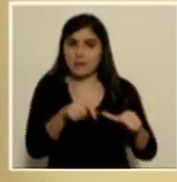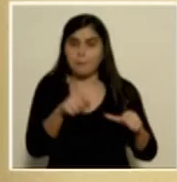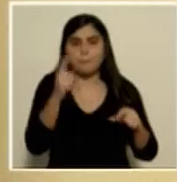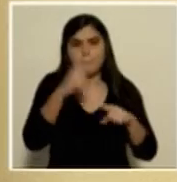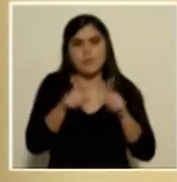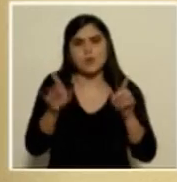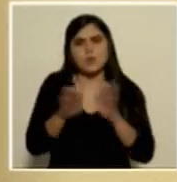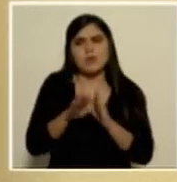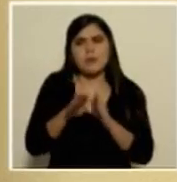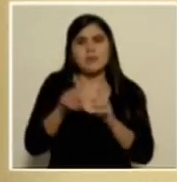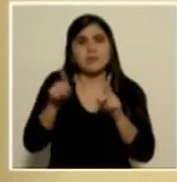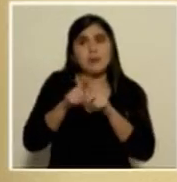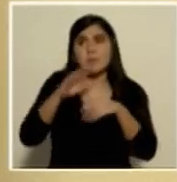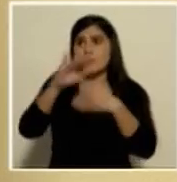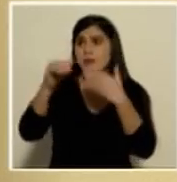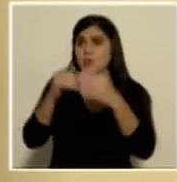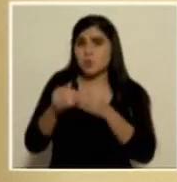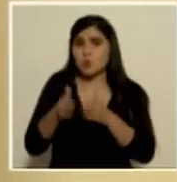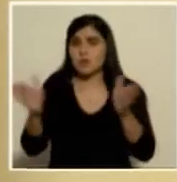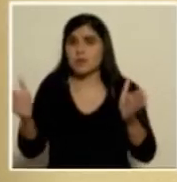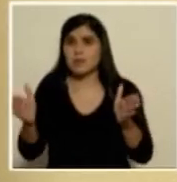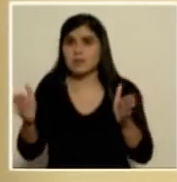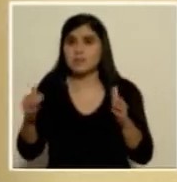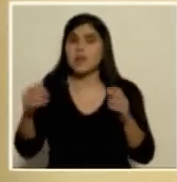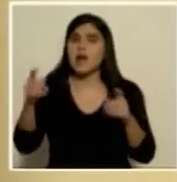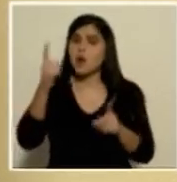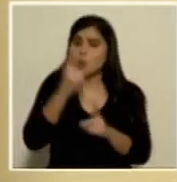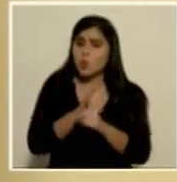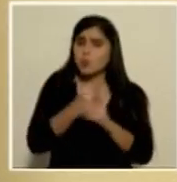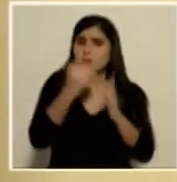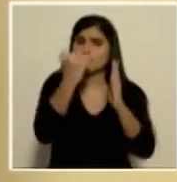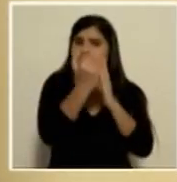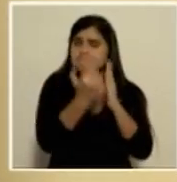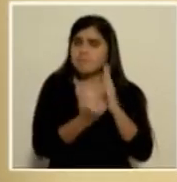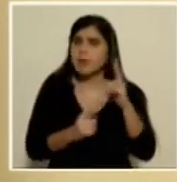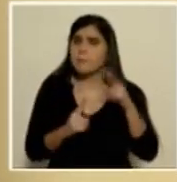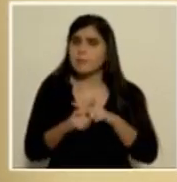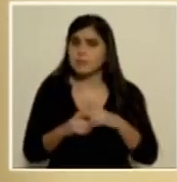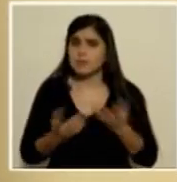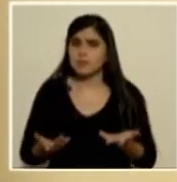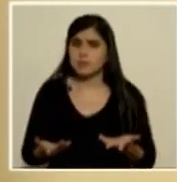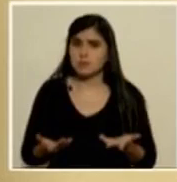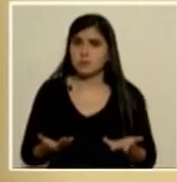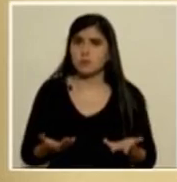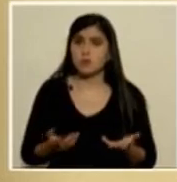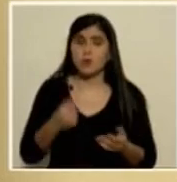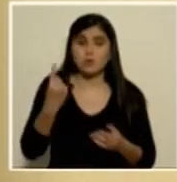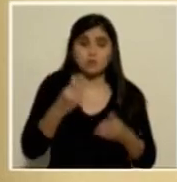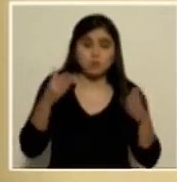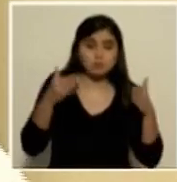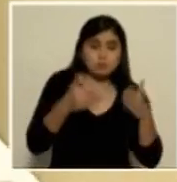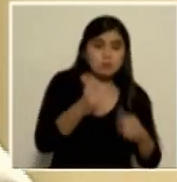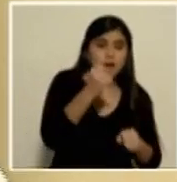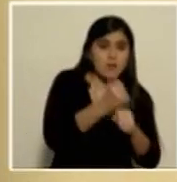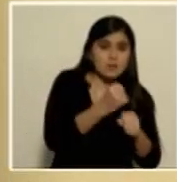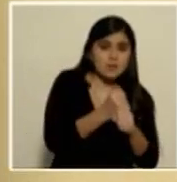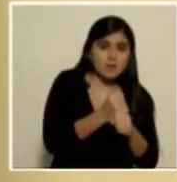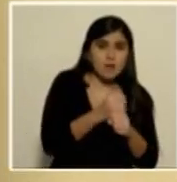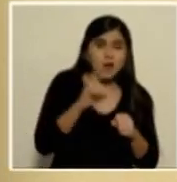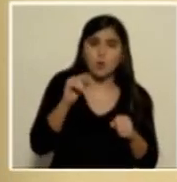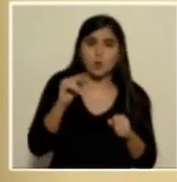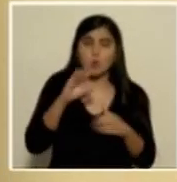la correcta aplicación de los protocolos, la fiscalización, y no es únicamente lo que se hace en el trabajo, sino que todos tenemos